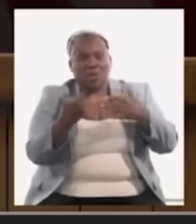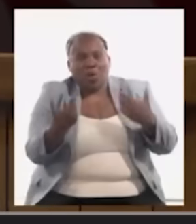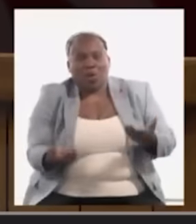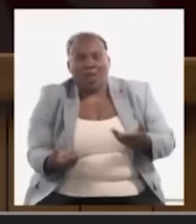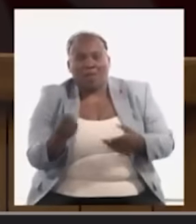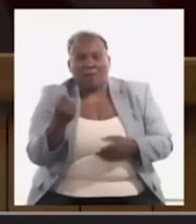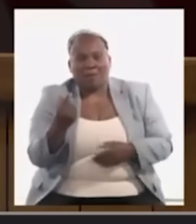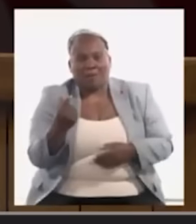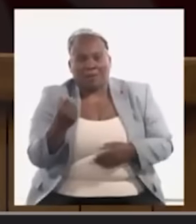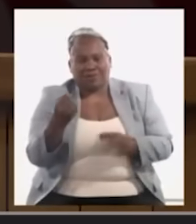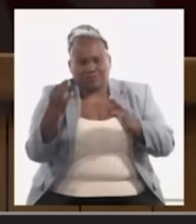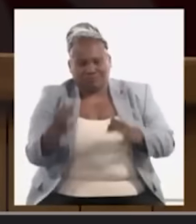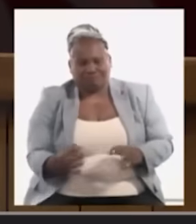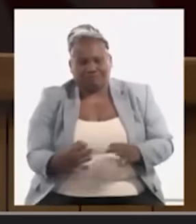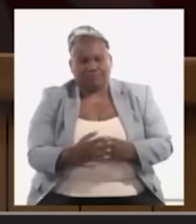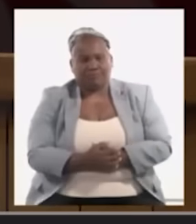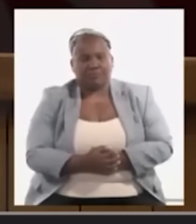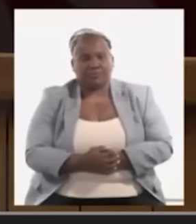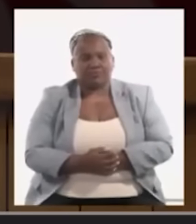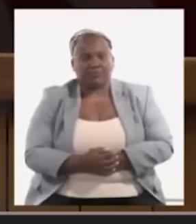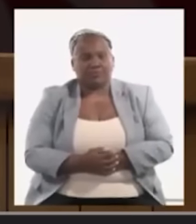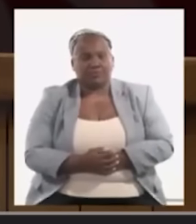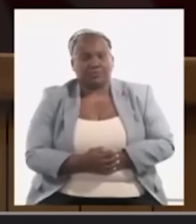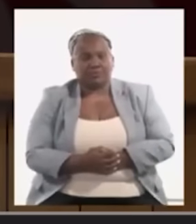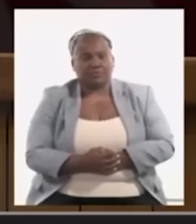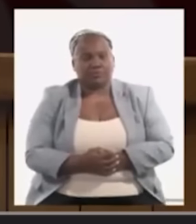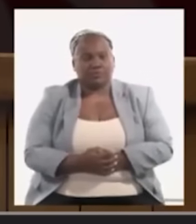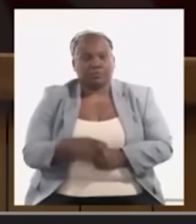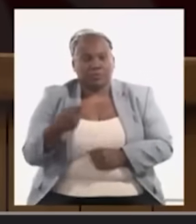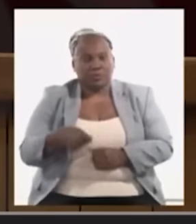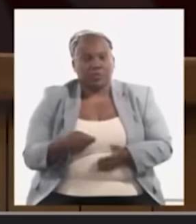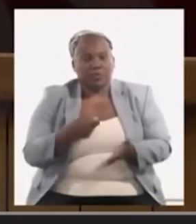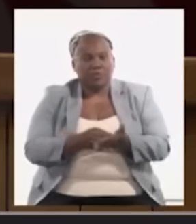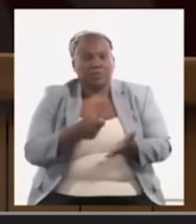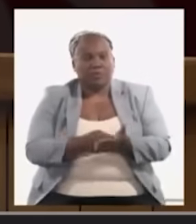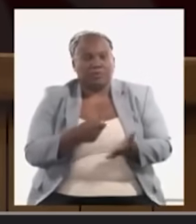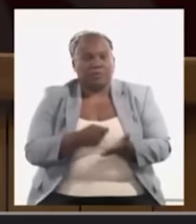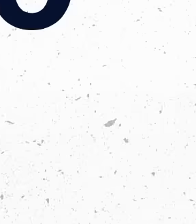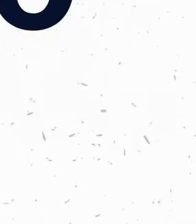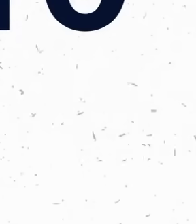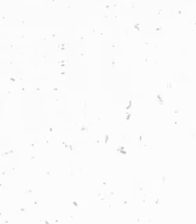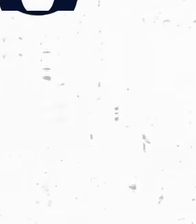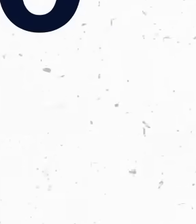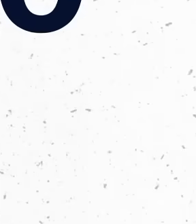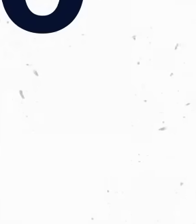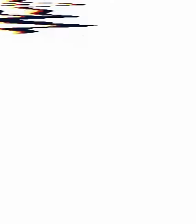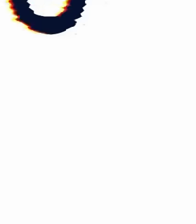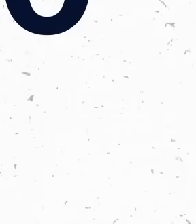el precio y, por tanto, debe pagarse como tal los impuestos correspondientes.